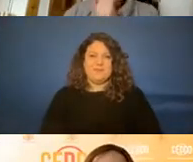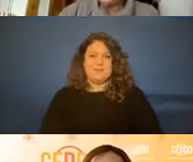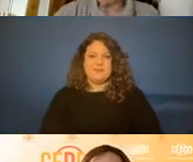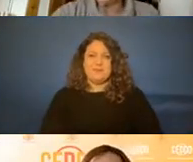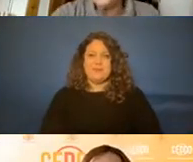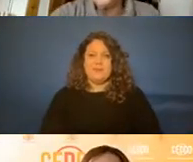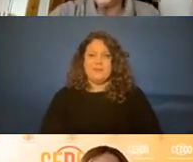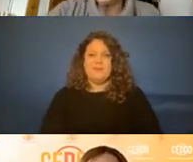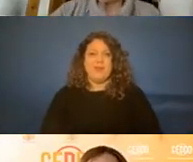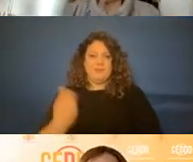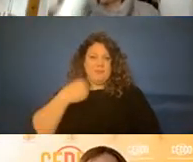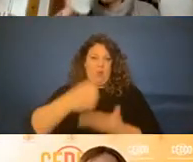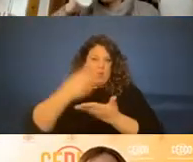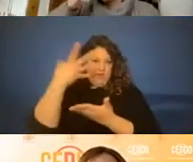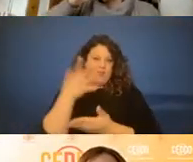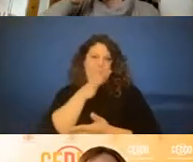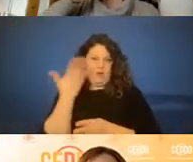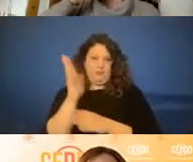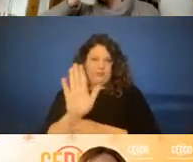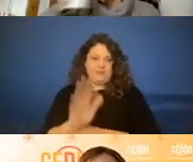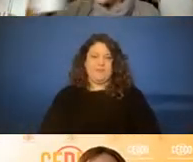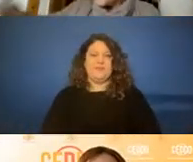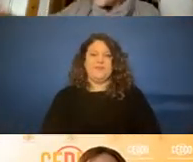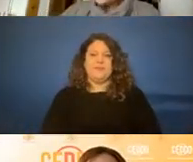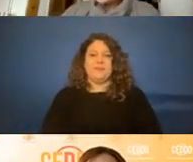de un edificio. Luego hay